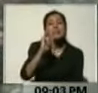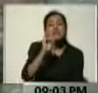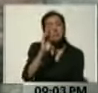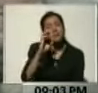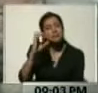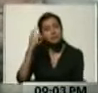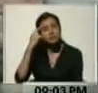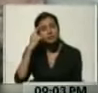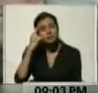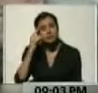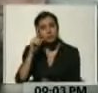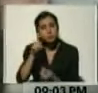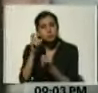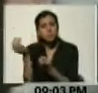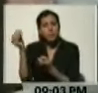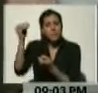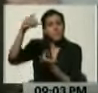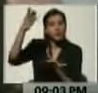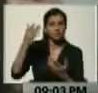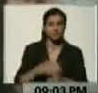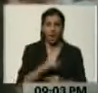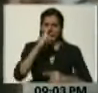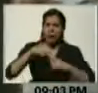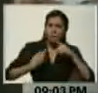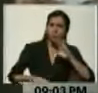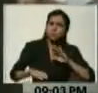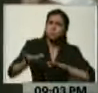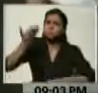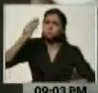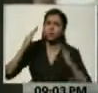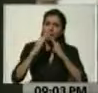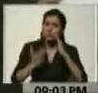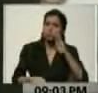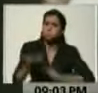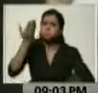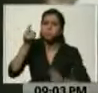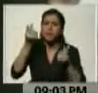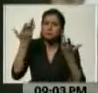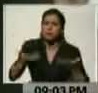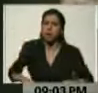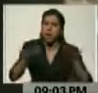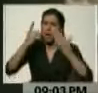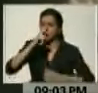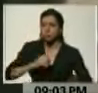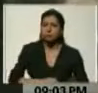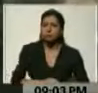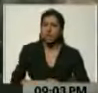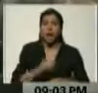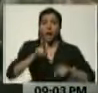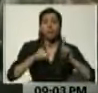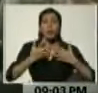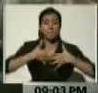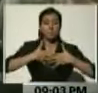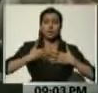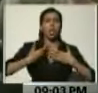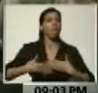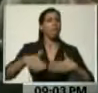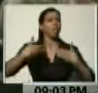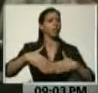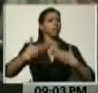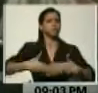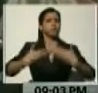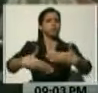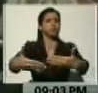índice de precio al consumidor, todos los años subía el precio de la vivienda, y había empresas que alargaban el tiempo de construcción, nunca